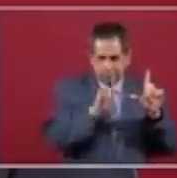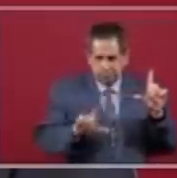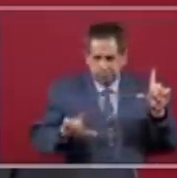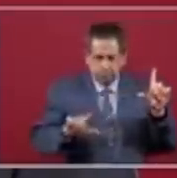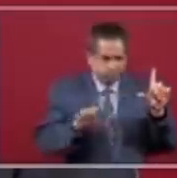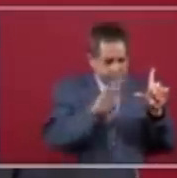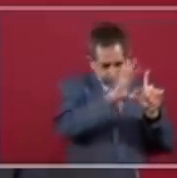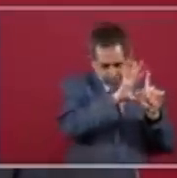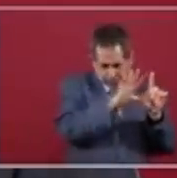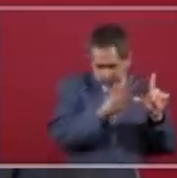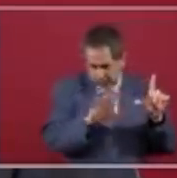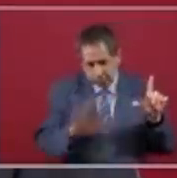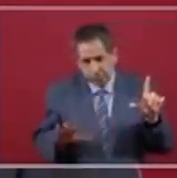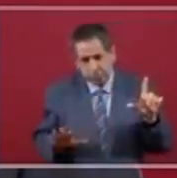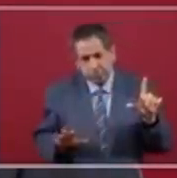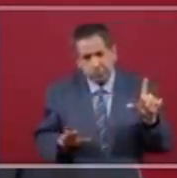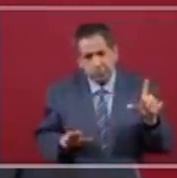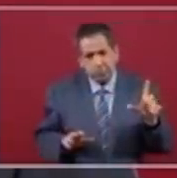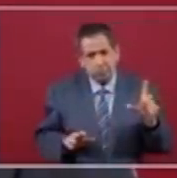y aunque